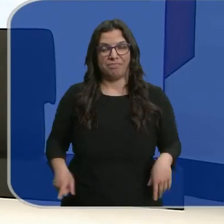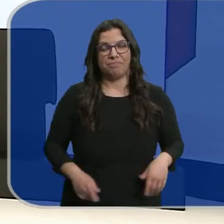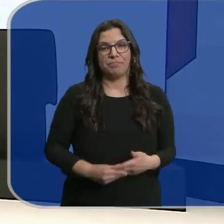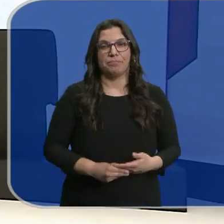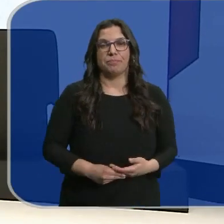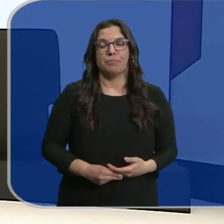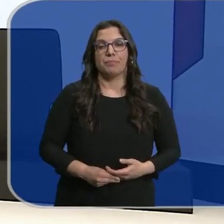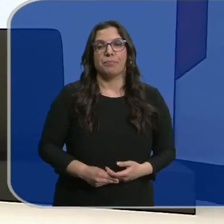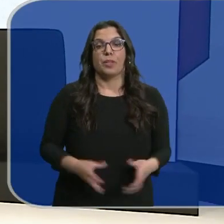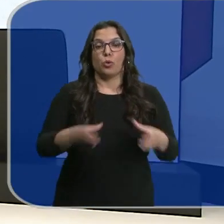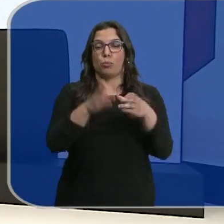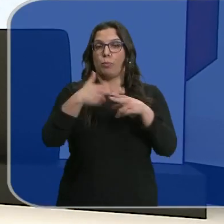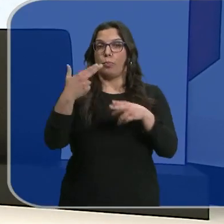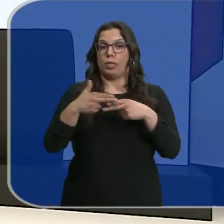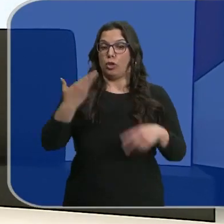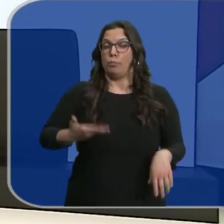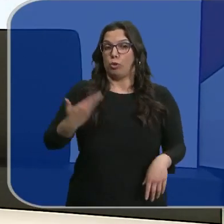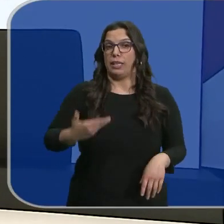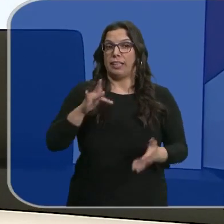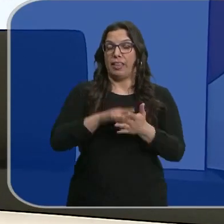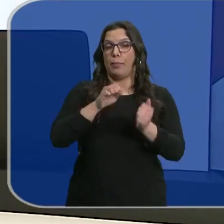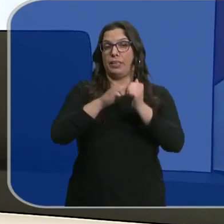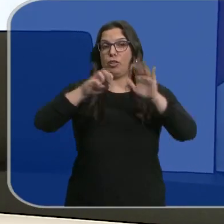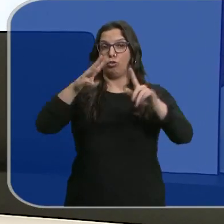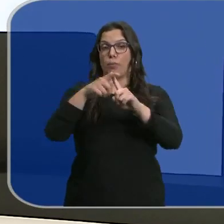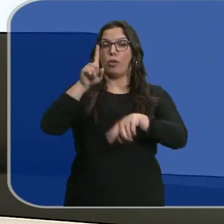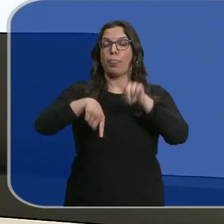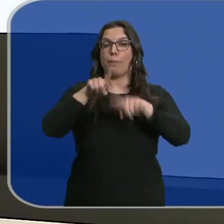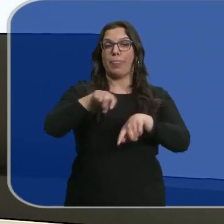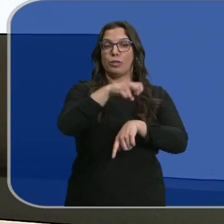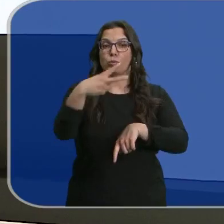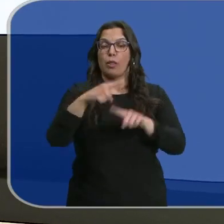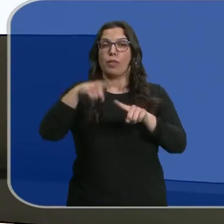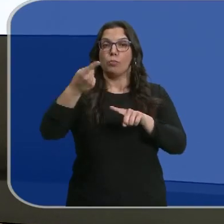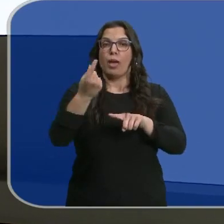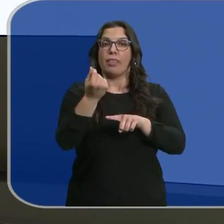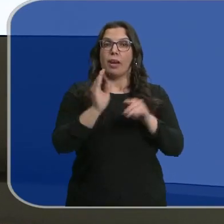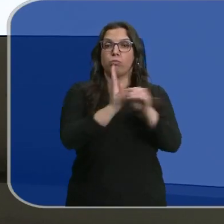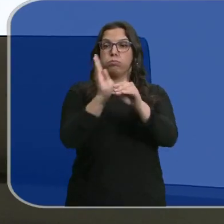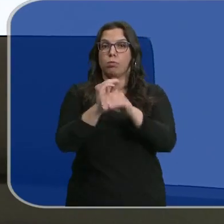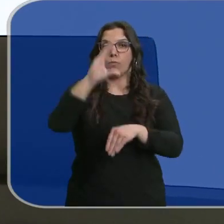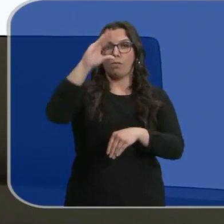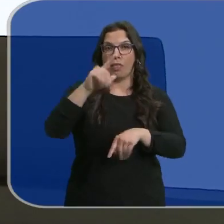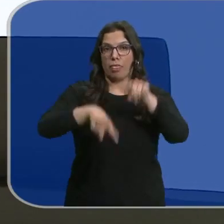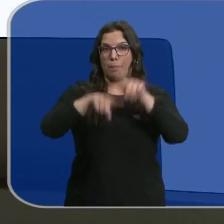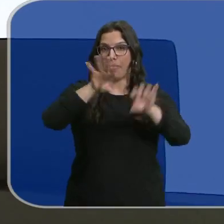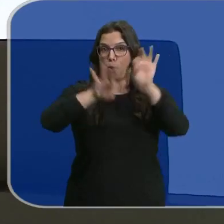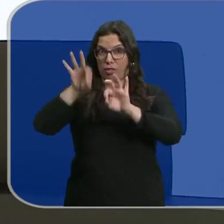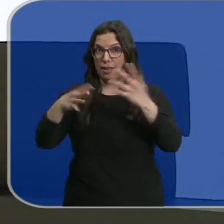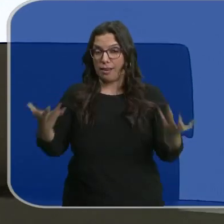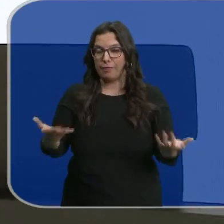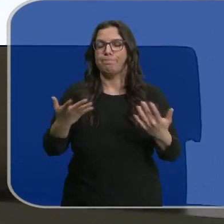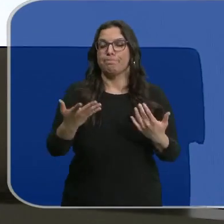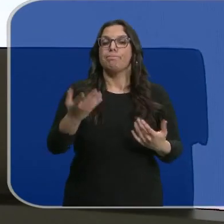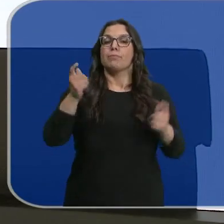Se juegan mucho los partidos políticos el próximo 28 de mayo. De su resultado depende que reciban más o menos dinero del Estado. Sí, lo han oído bien.